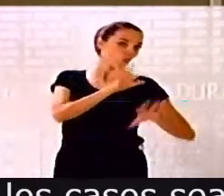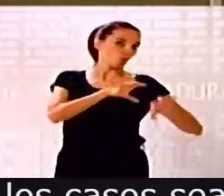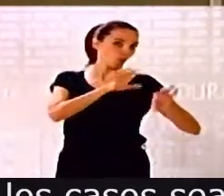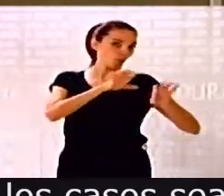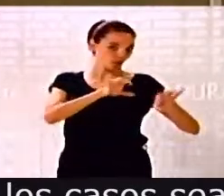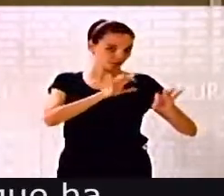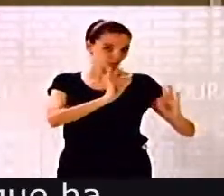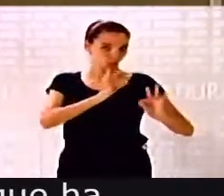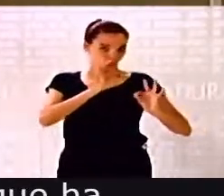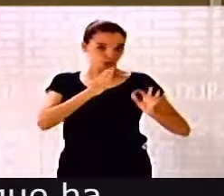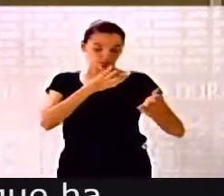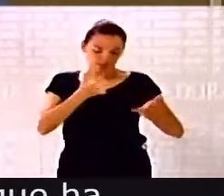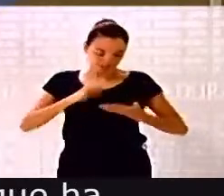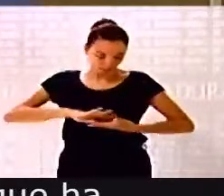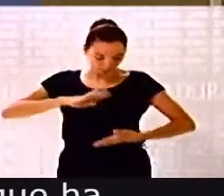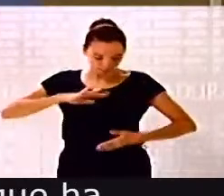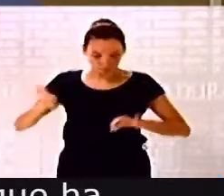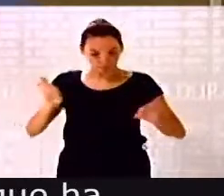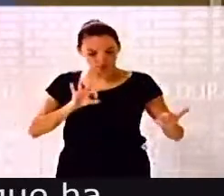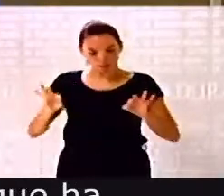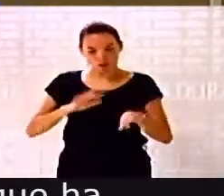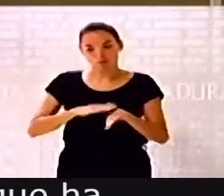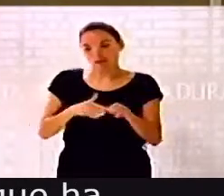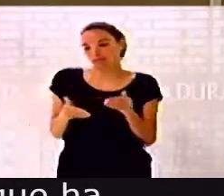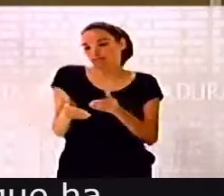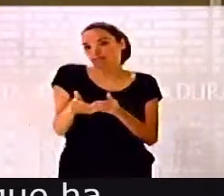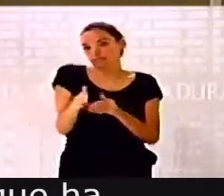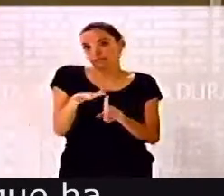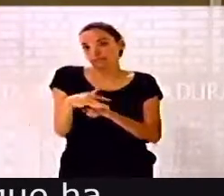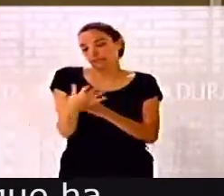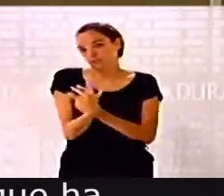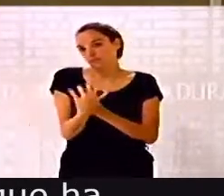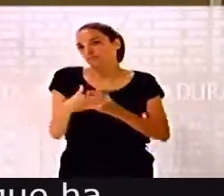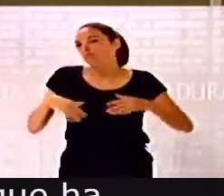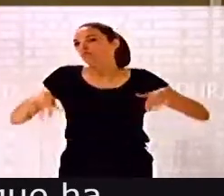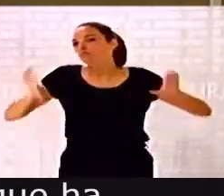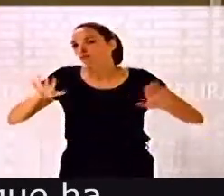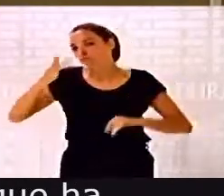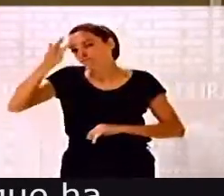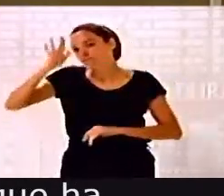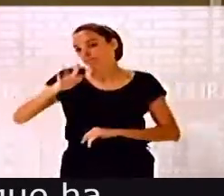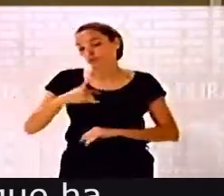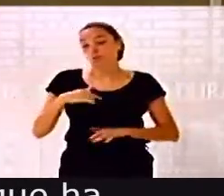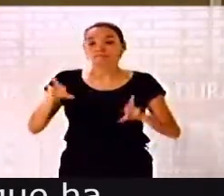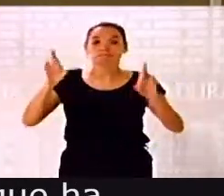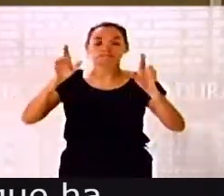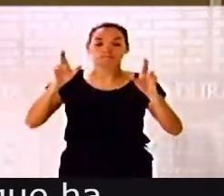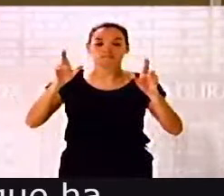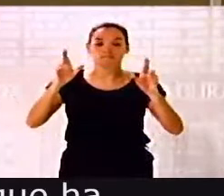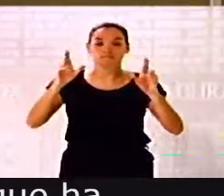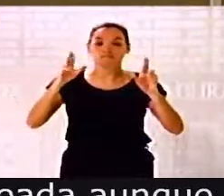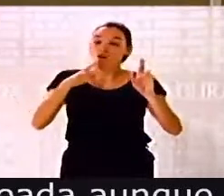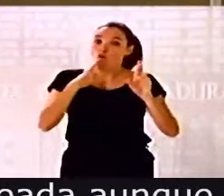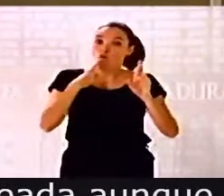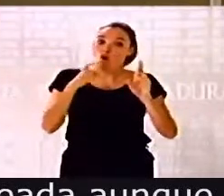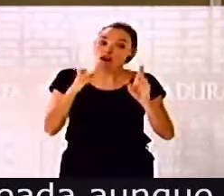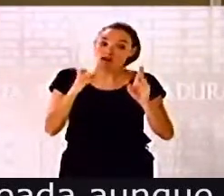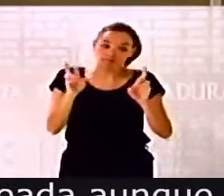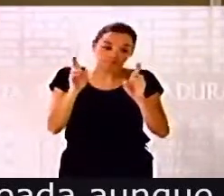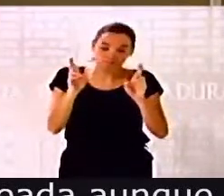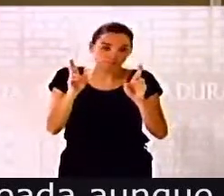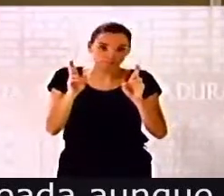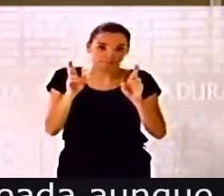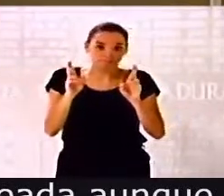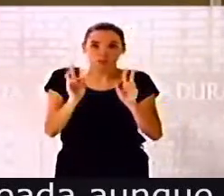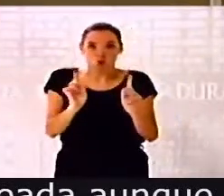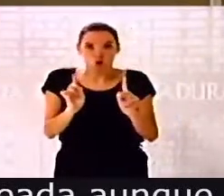estamos preparados para esta segunda oleada, aunque viniesen, que yo espero que, y ojalá y deseo que no sea